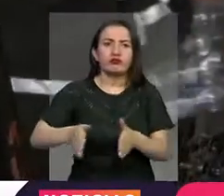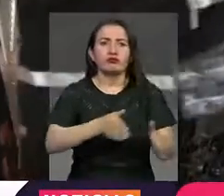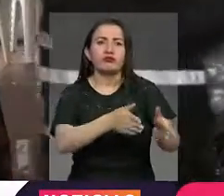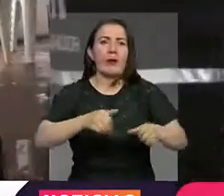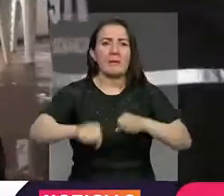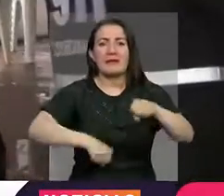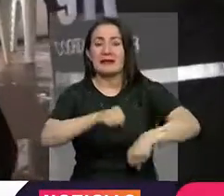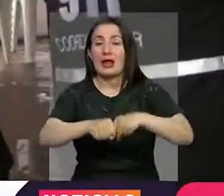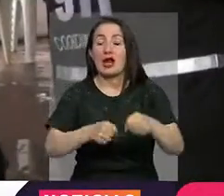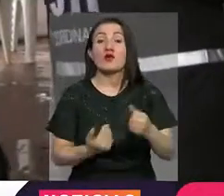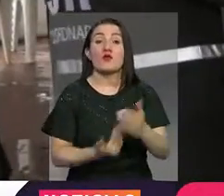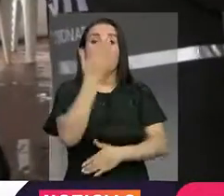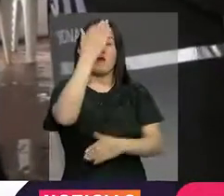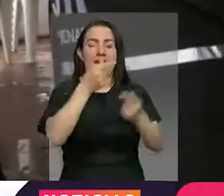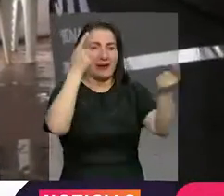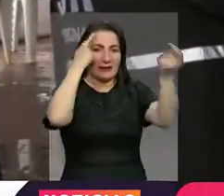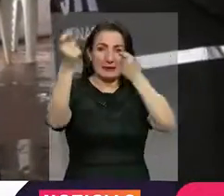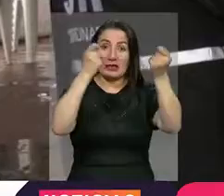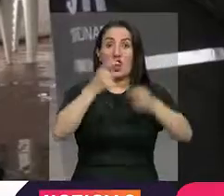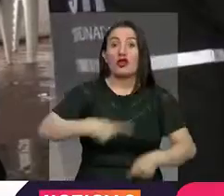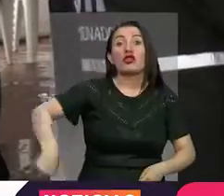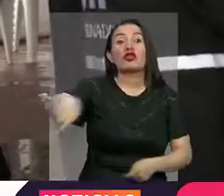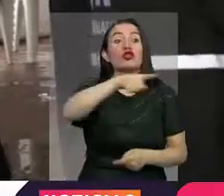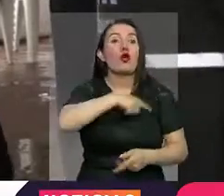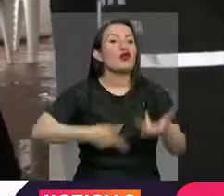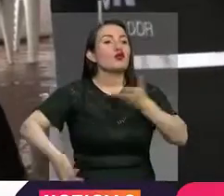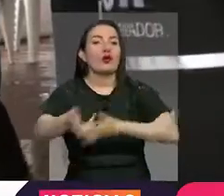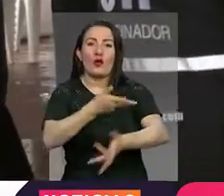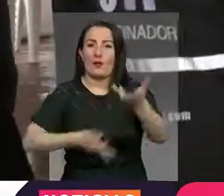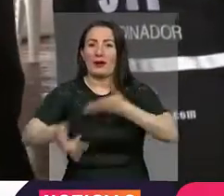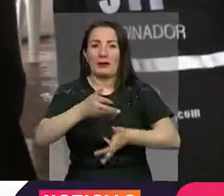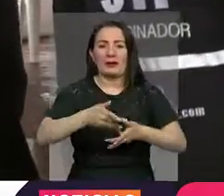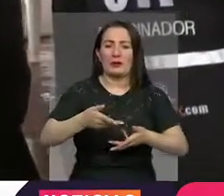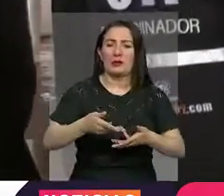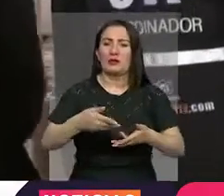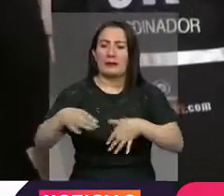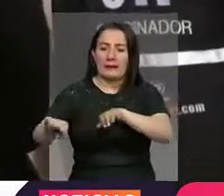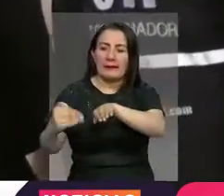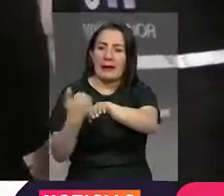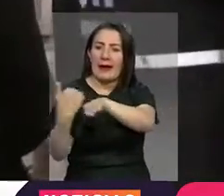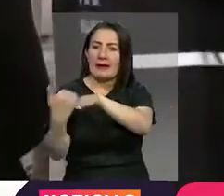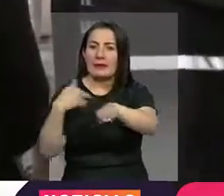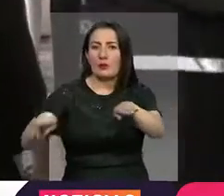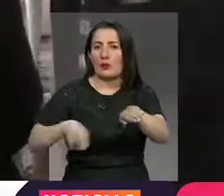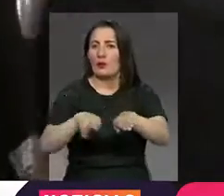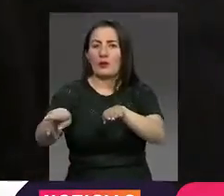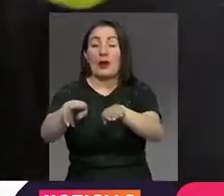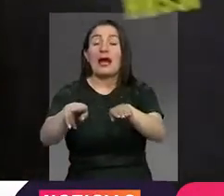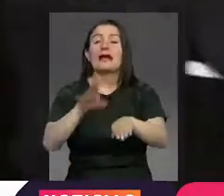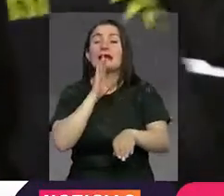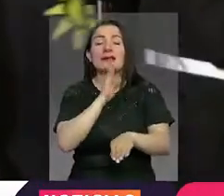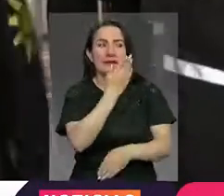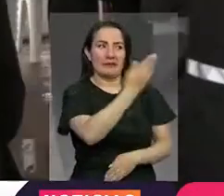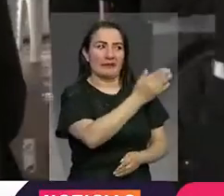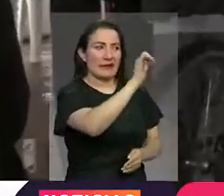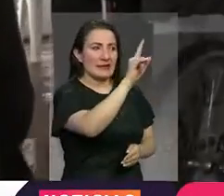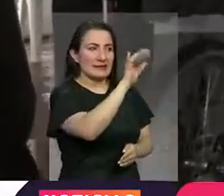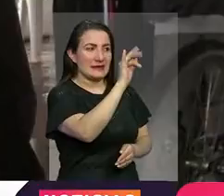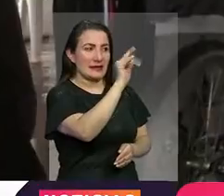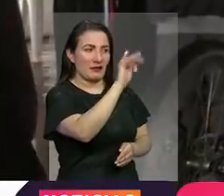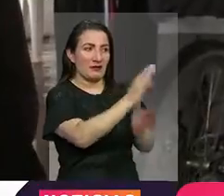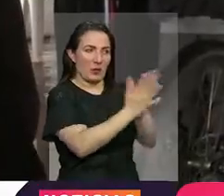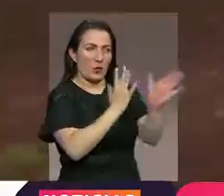lanzó una nueva estrategia que se llama Todos Compartimos la Vía. ¿En qué consiste? Pues nuestro compañero Esteban Bejarano preparó el siguiente